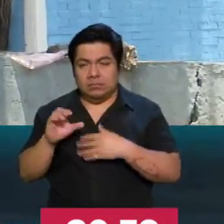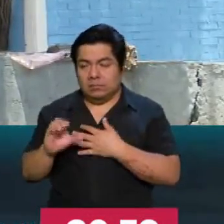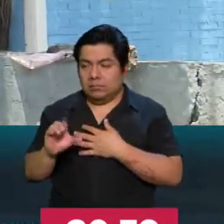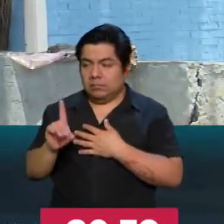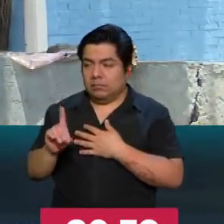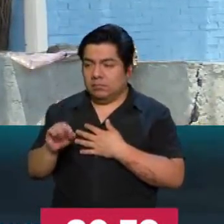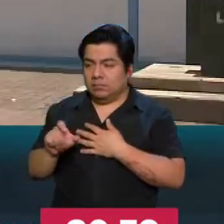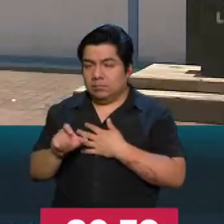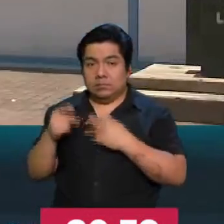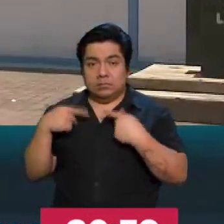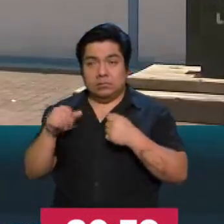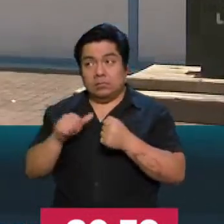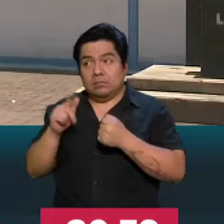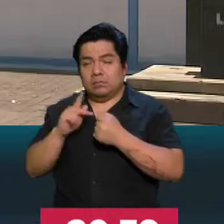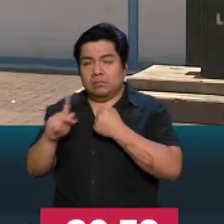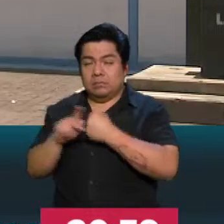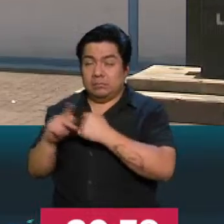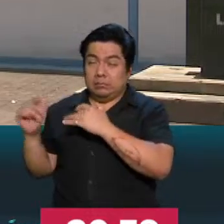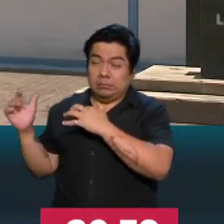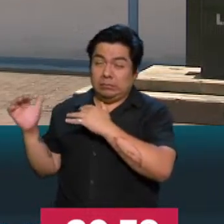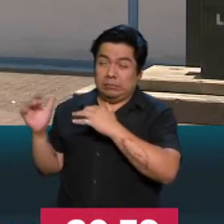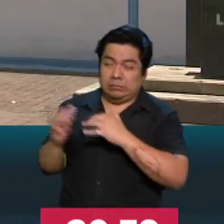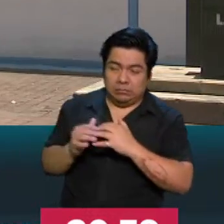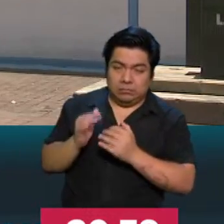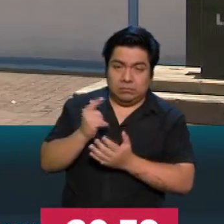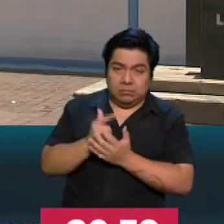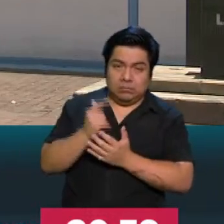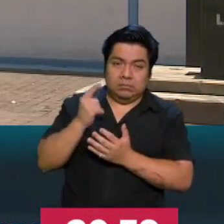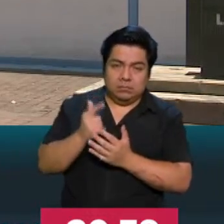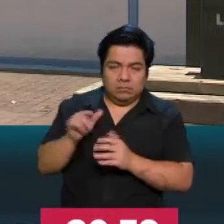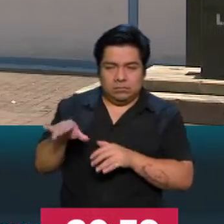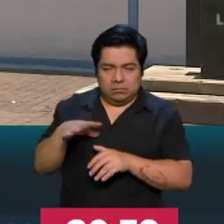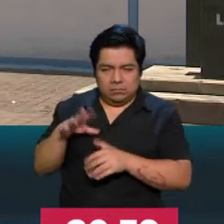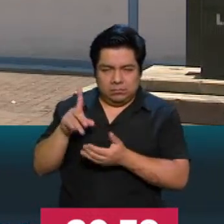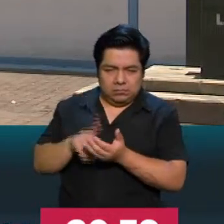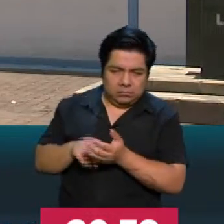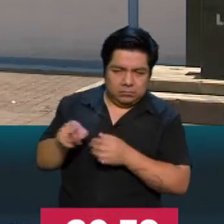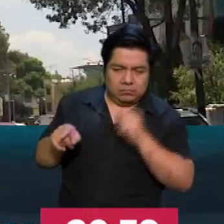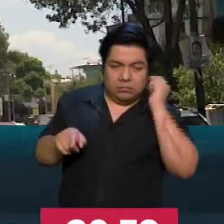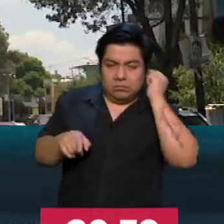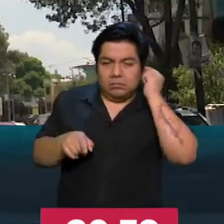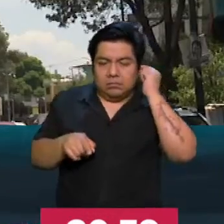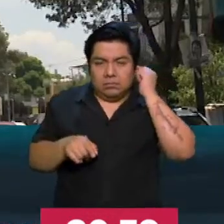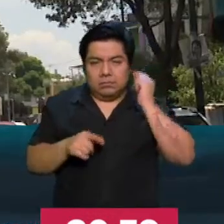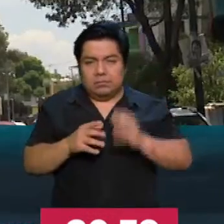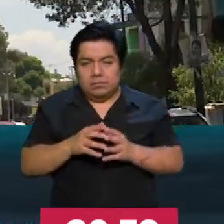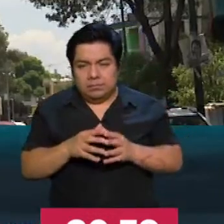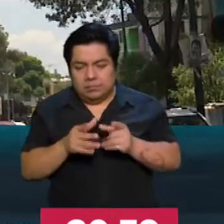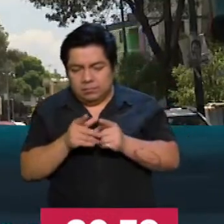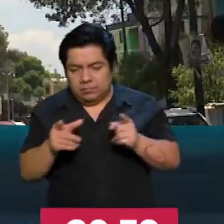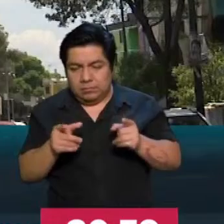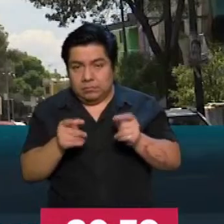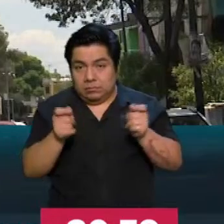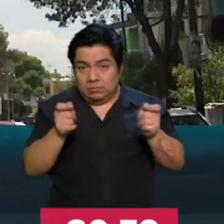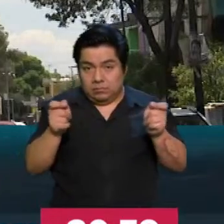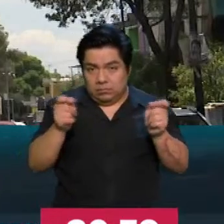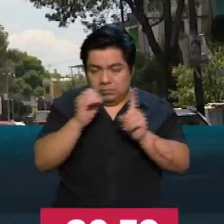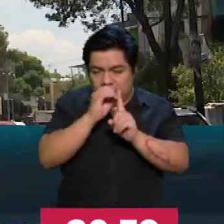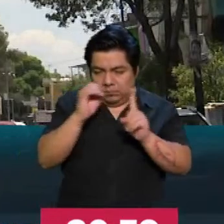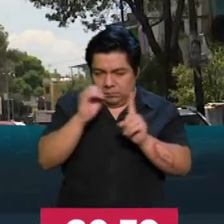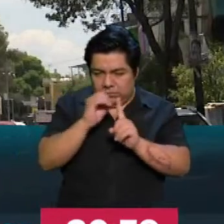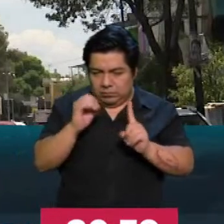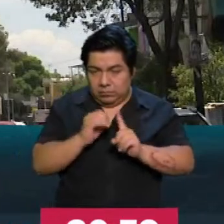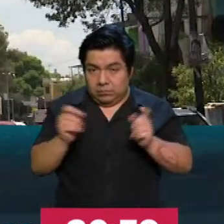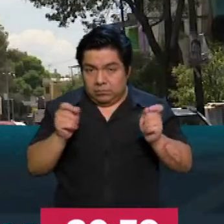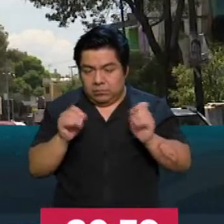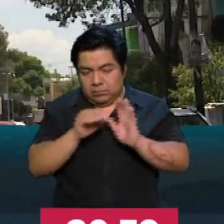de gentrificación son más graves o están ocurriendo, las medidas de contención o de regulación del aumento